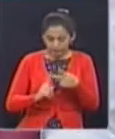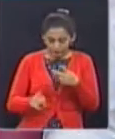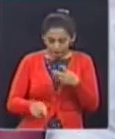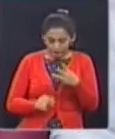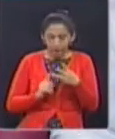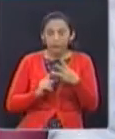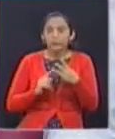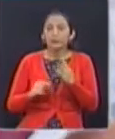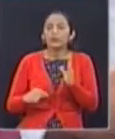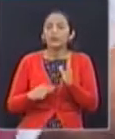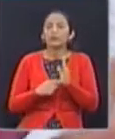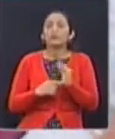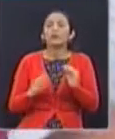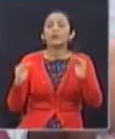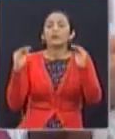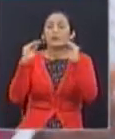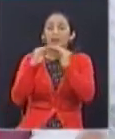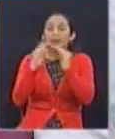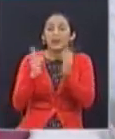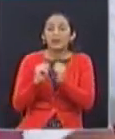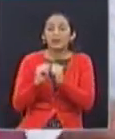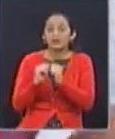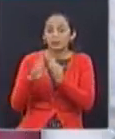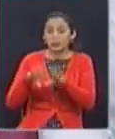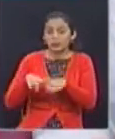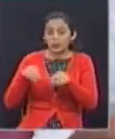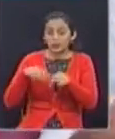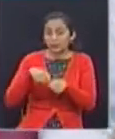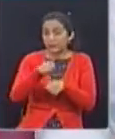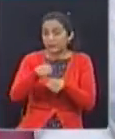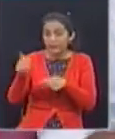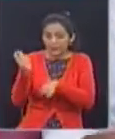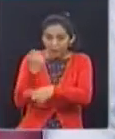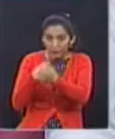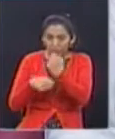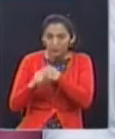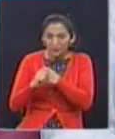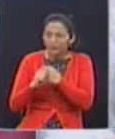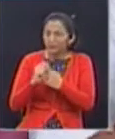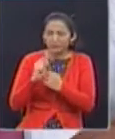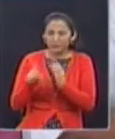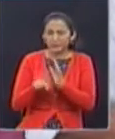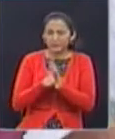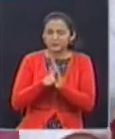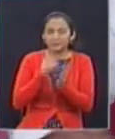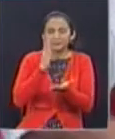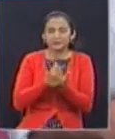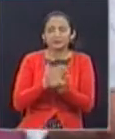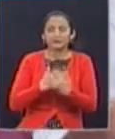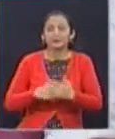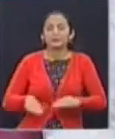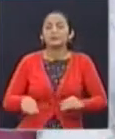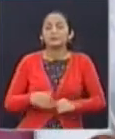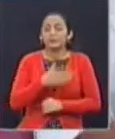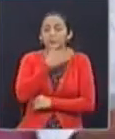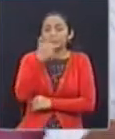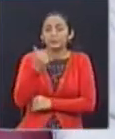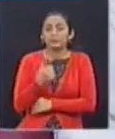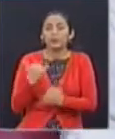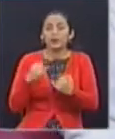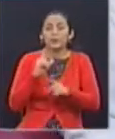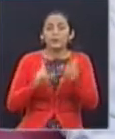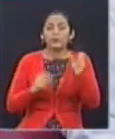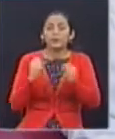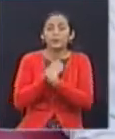realmente se escuchara a los actores del sector inmobiliario nacional, a quienes invierten en construcción, en